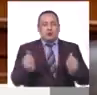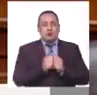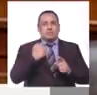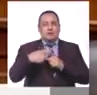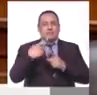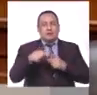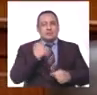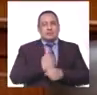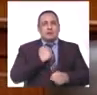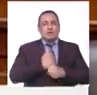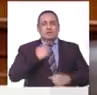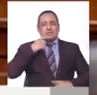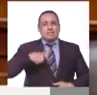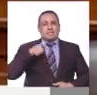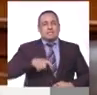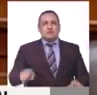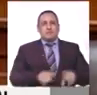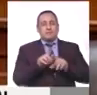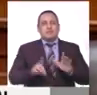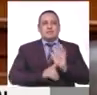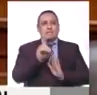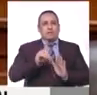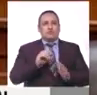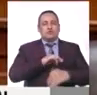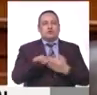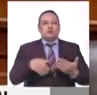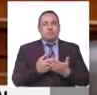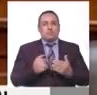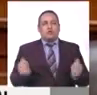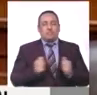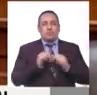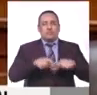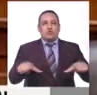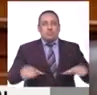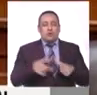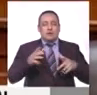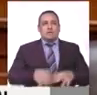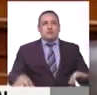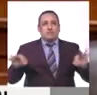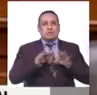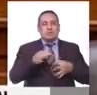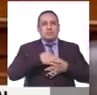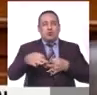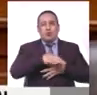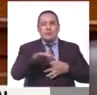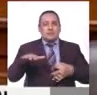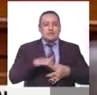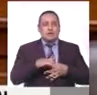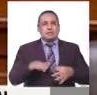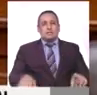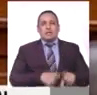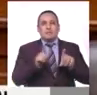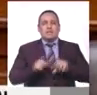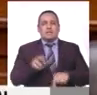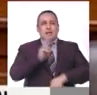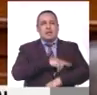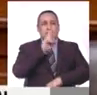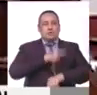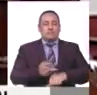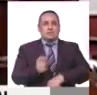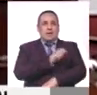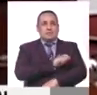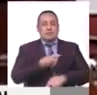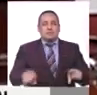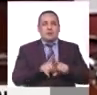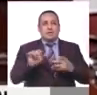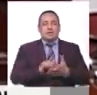acciones pertinentes para el desarrollo de esta importante provincia en la región Tacna.